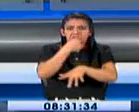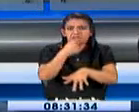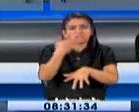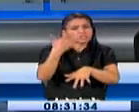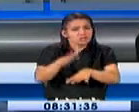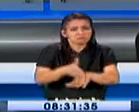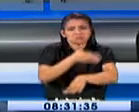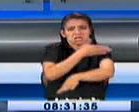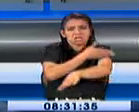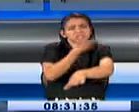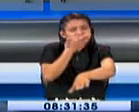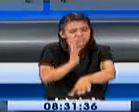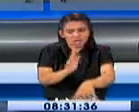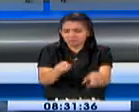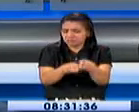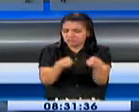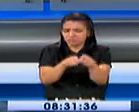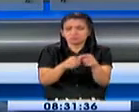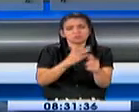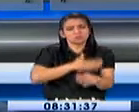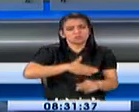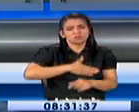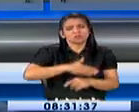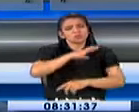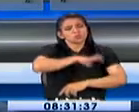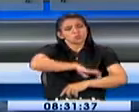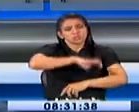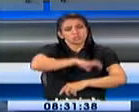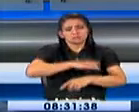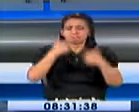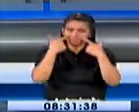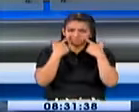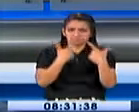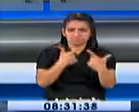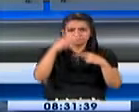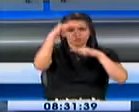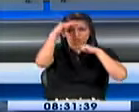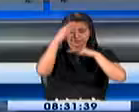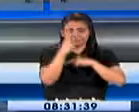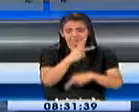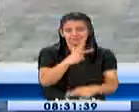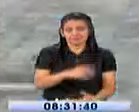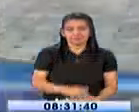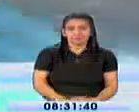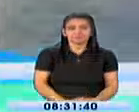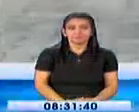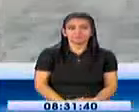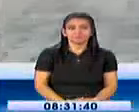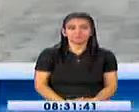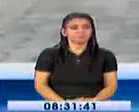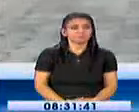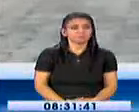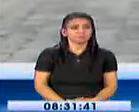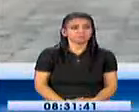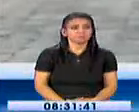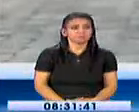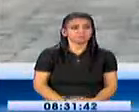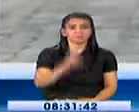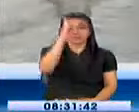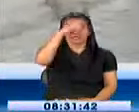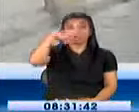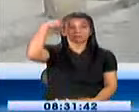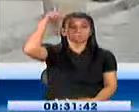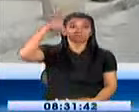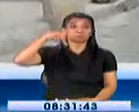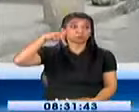ya ha ocurrido en otras ocasiones. Por favor, municipio, pendiente de esta nota. Adelante, por favor. En el sector de Carapungo,